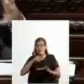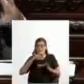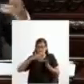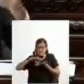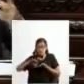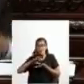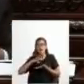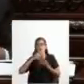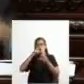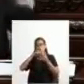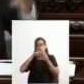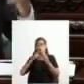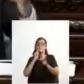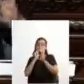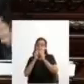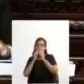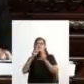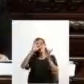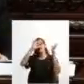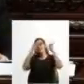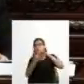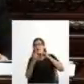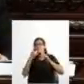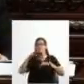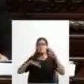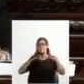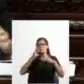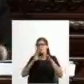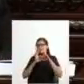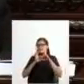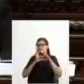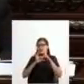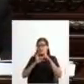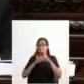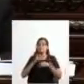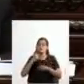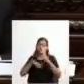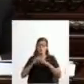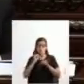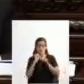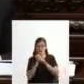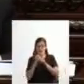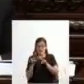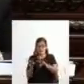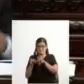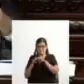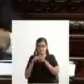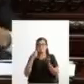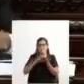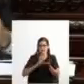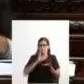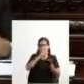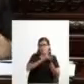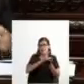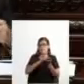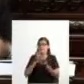condicionado por dos cosas, los mercados y el clima. Y entonces, cuando se gana mucho, se paga mucho y cuando se